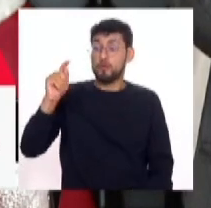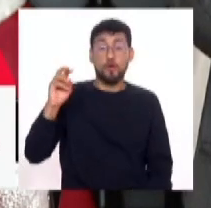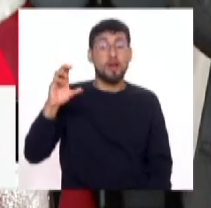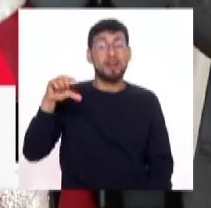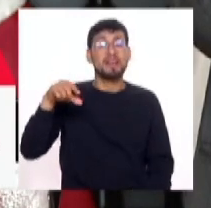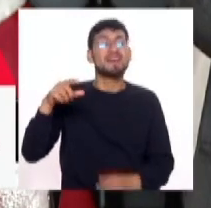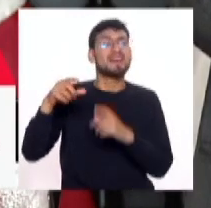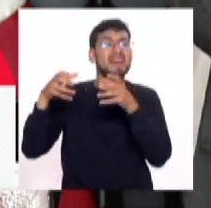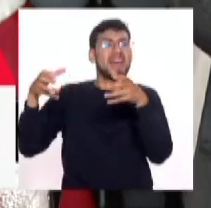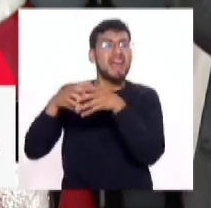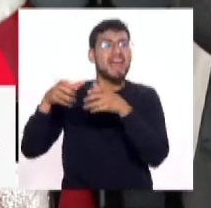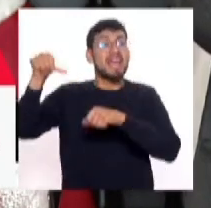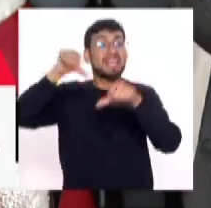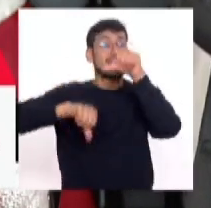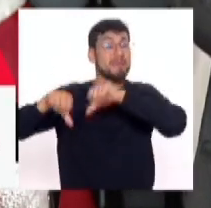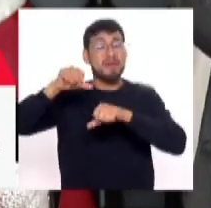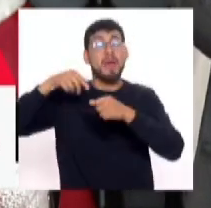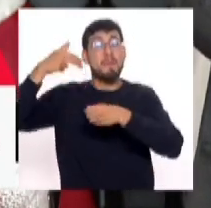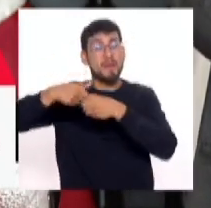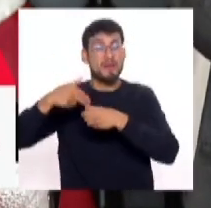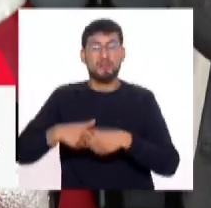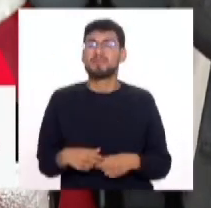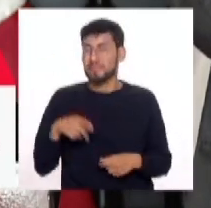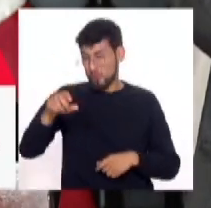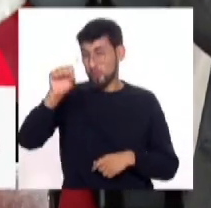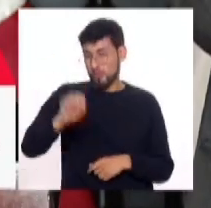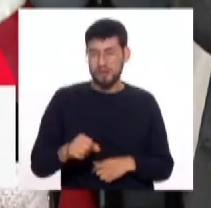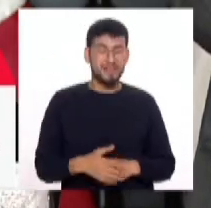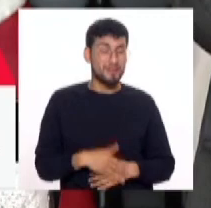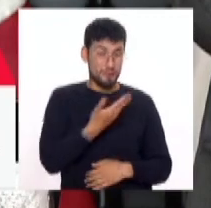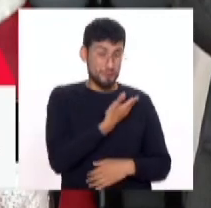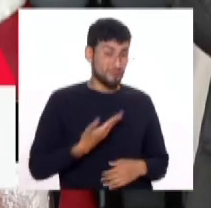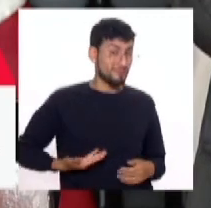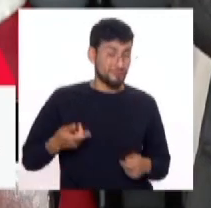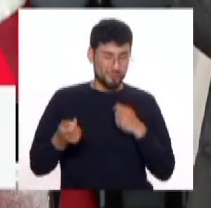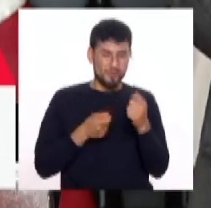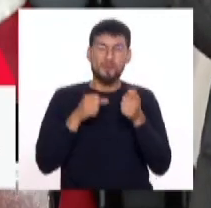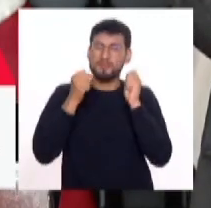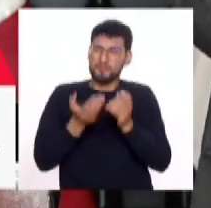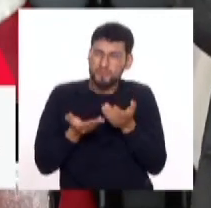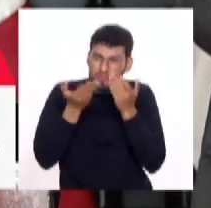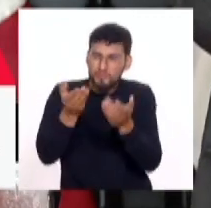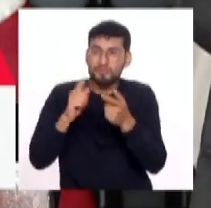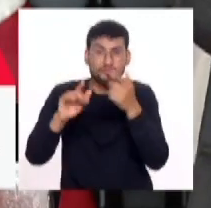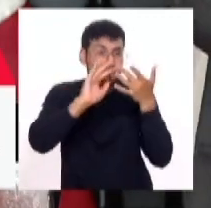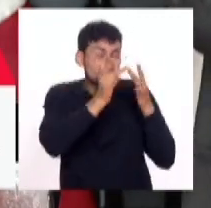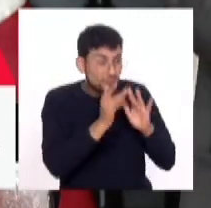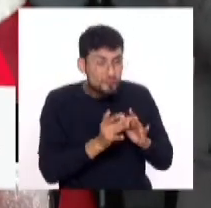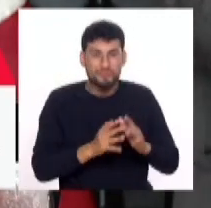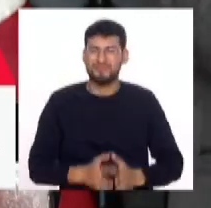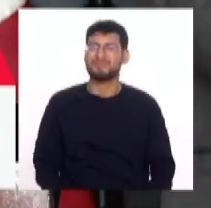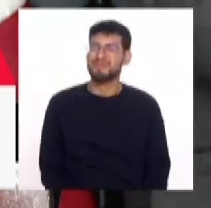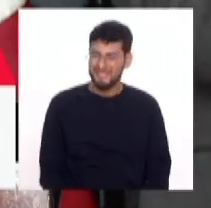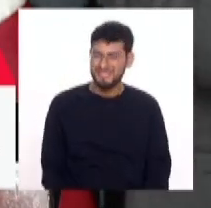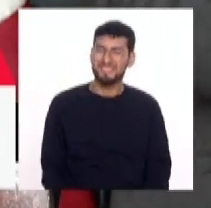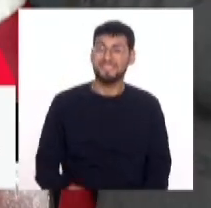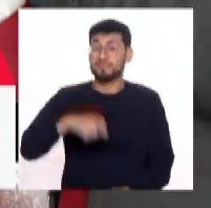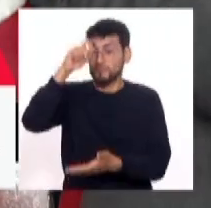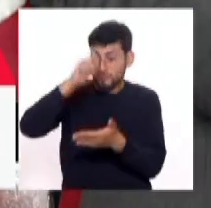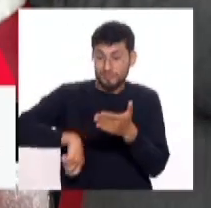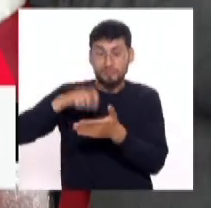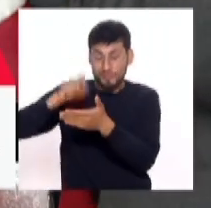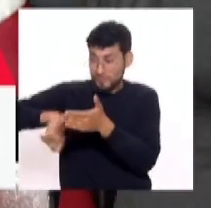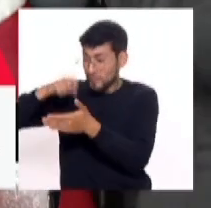sur y desde el Estado extenderemos el proyecto de construcción de redes y estamos firmando